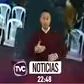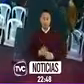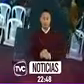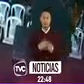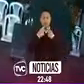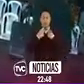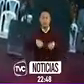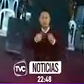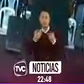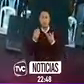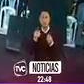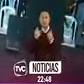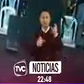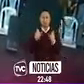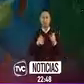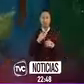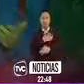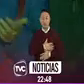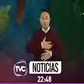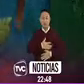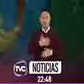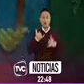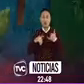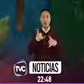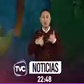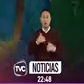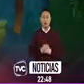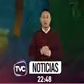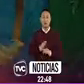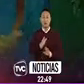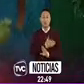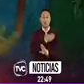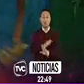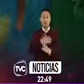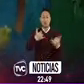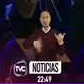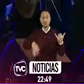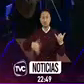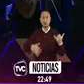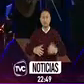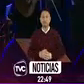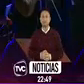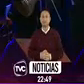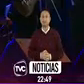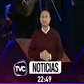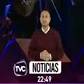convocando a cientos de personas que disfrutaron de juegos tradicionales y música en vivo.